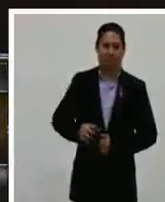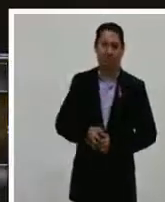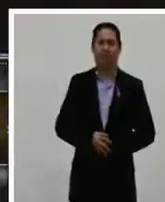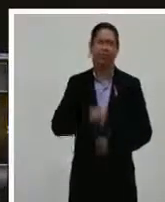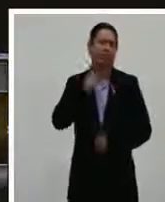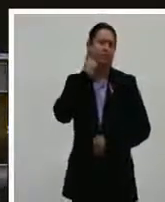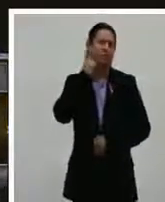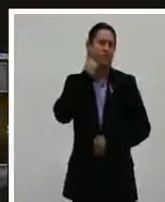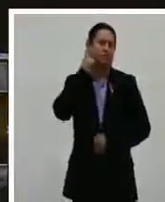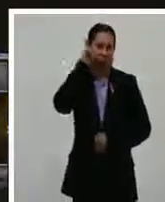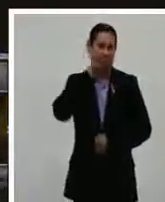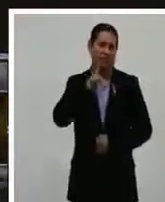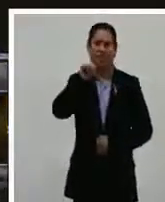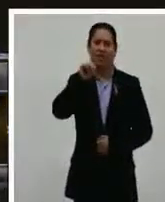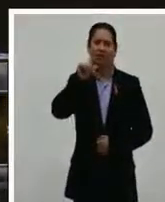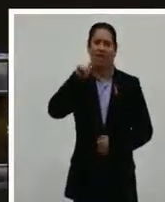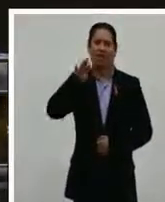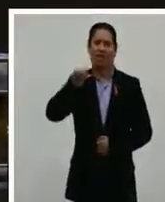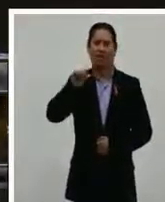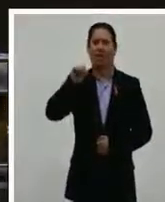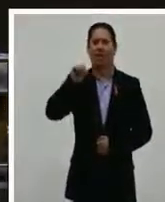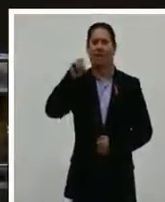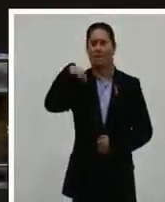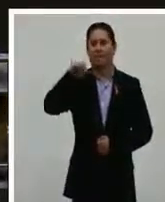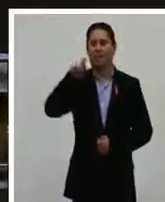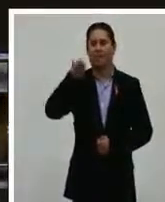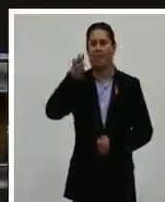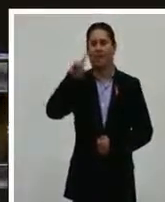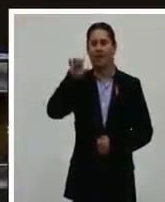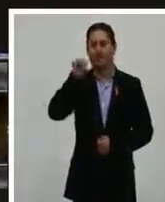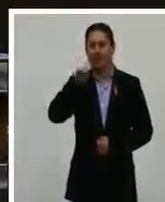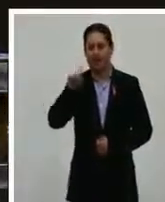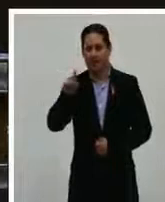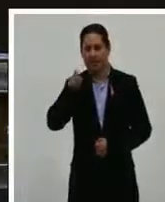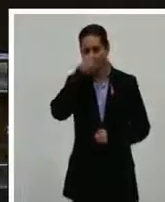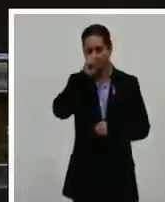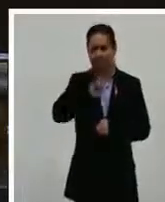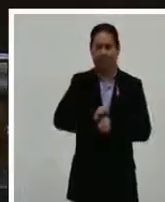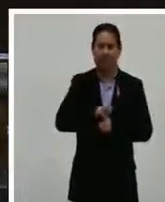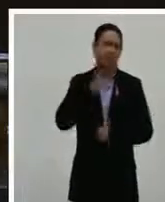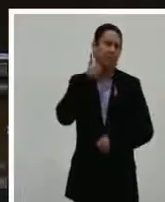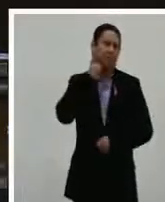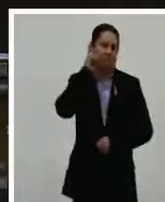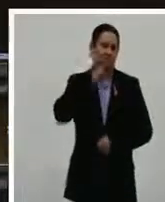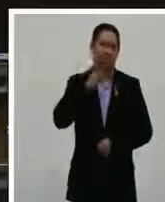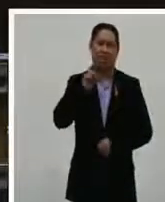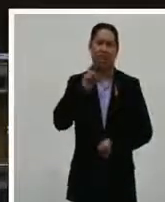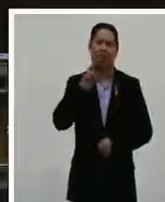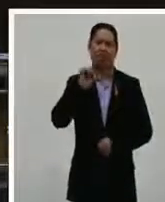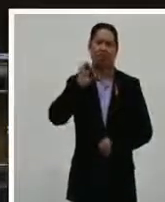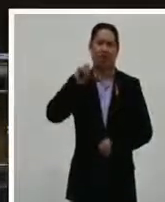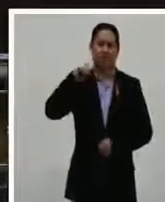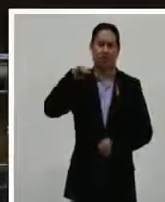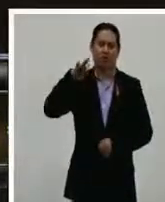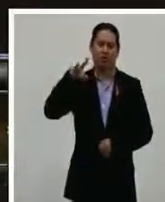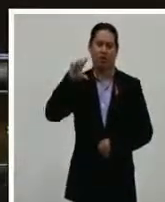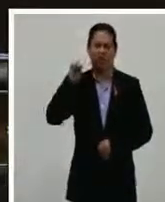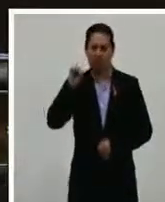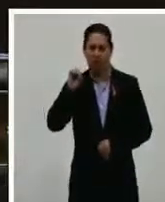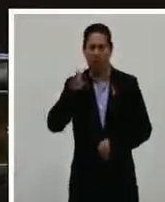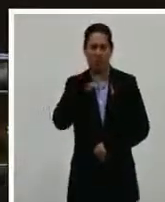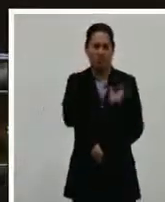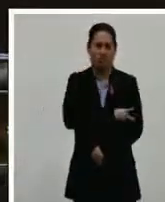diputada tania guadalupe martínez orlando secretaria diputada dulce consuelo gallegos mijangos